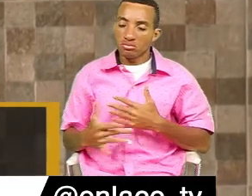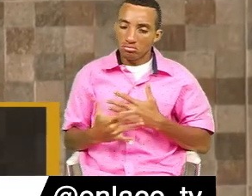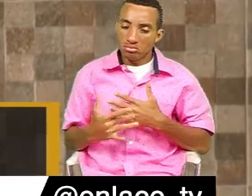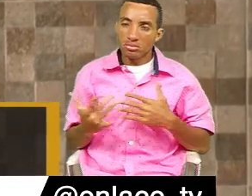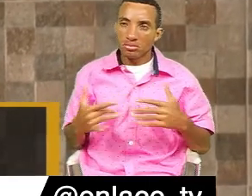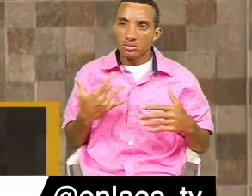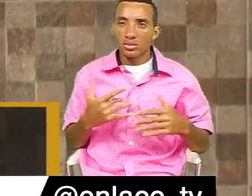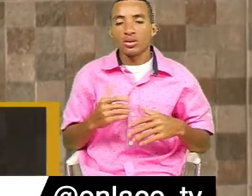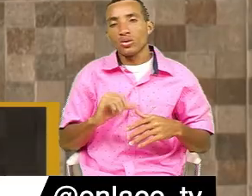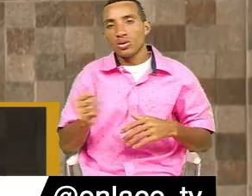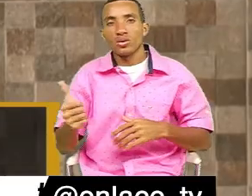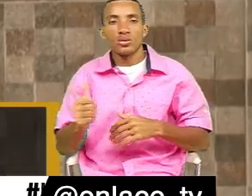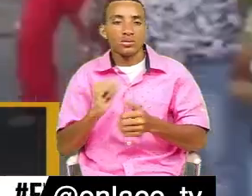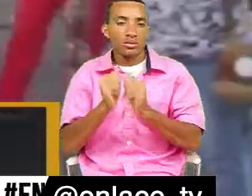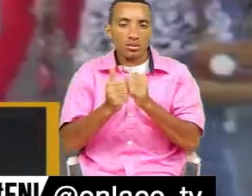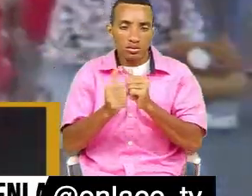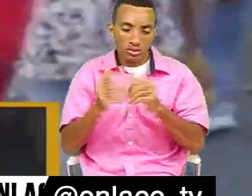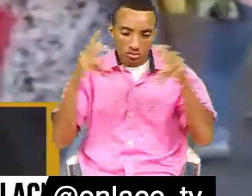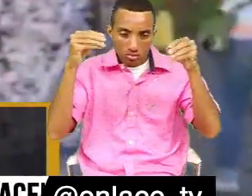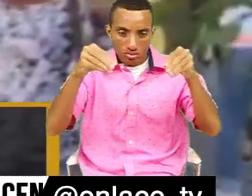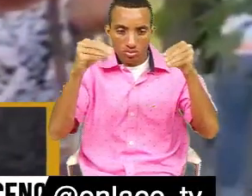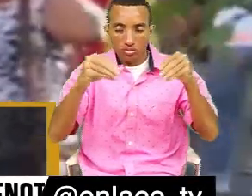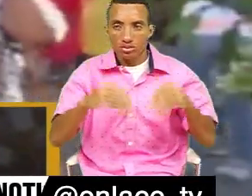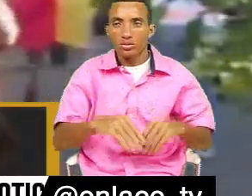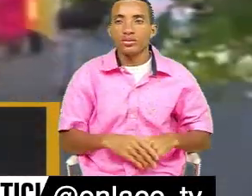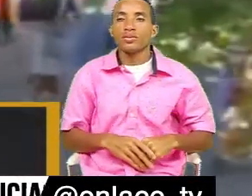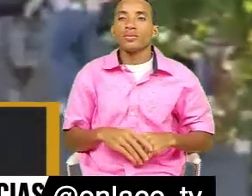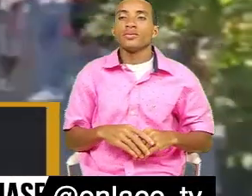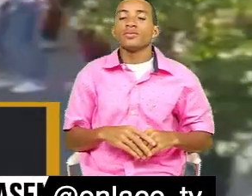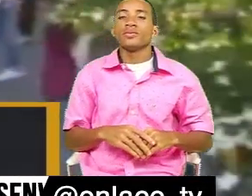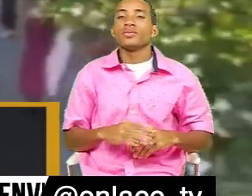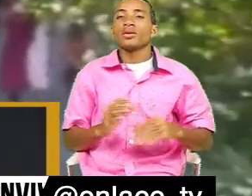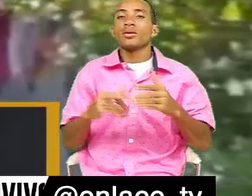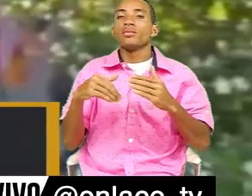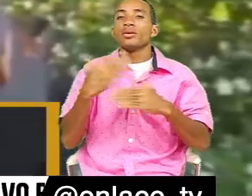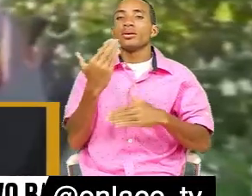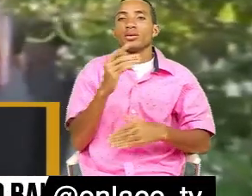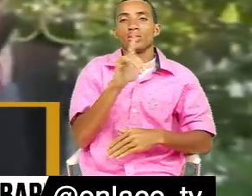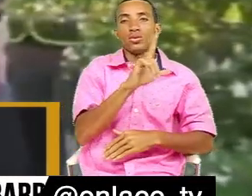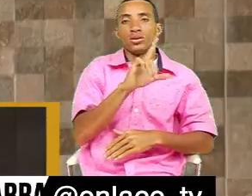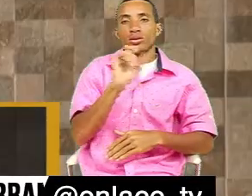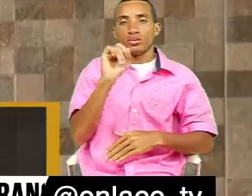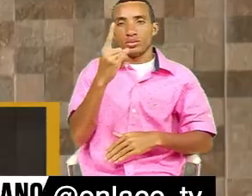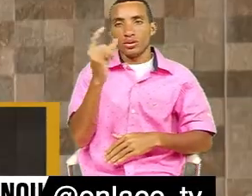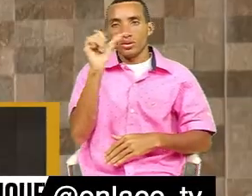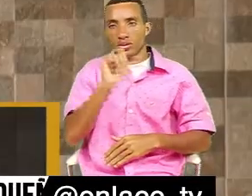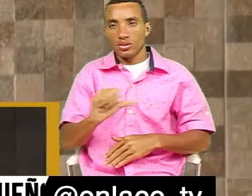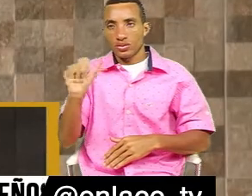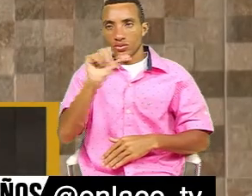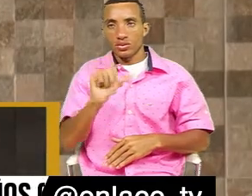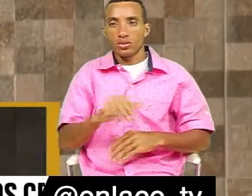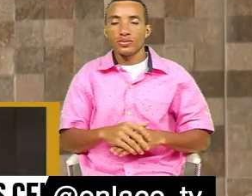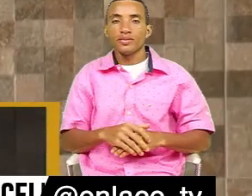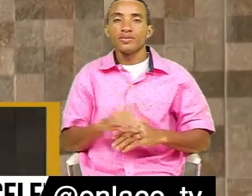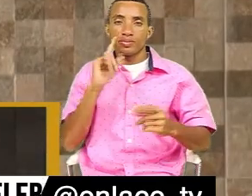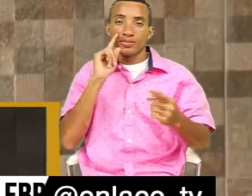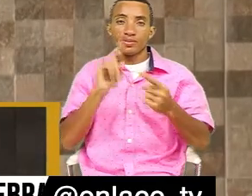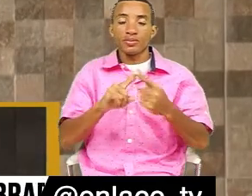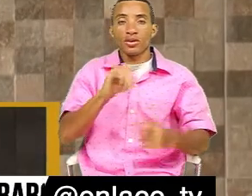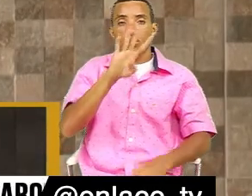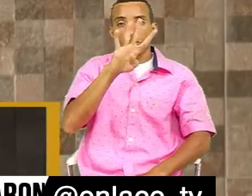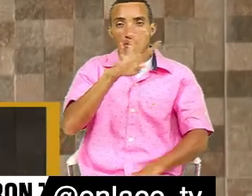enseñarles otras disciplinas a los muchachos. El desfile inaugural se cumplirá el lunes 1 de agosto. La idea es que el lunes a las 4 de la